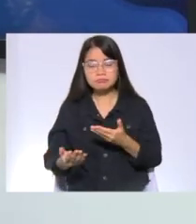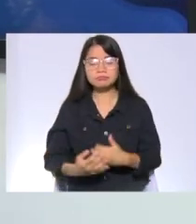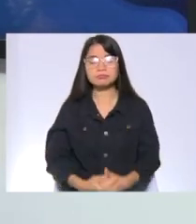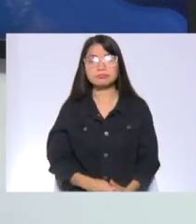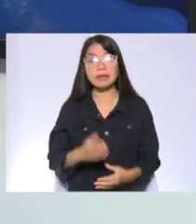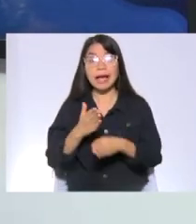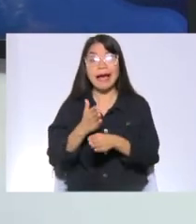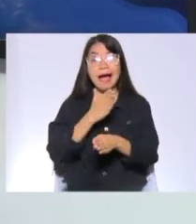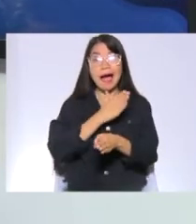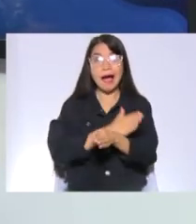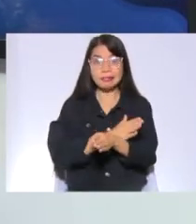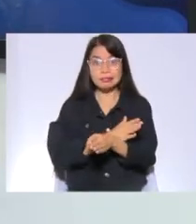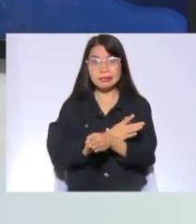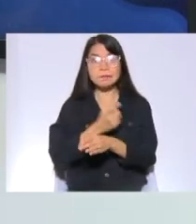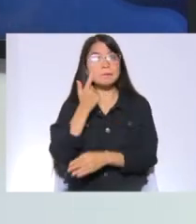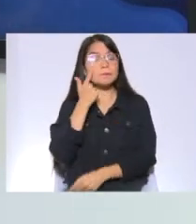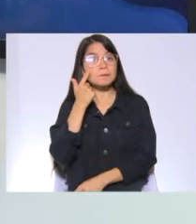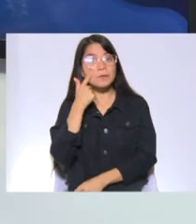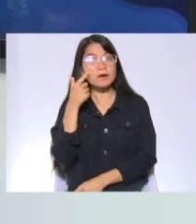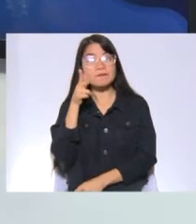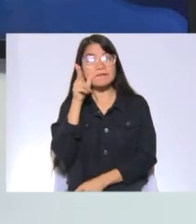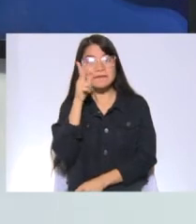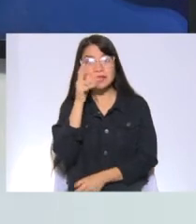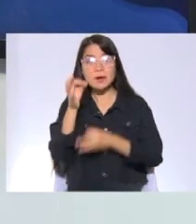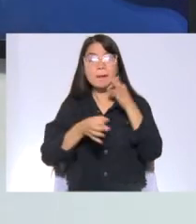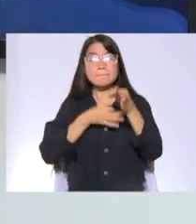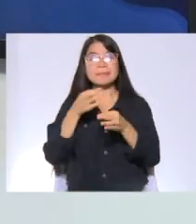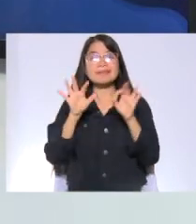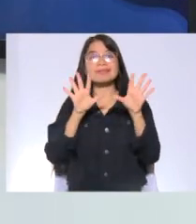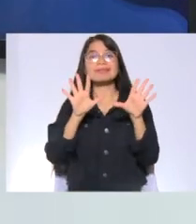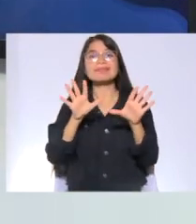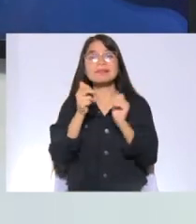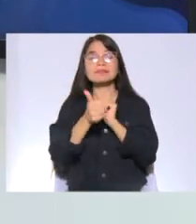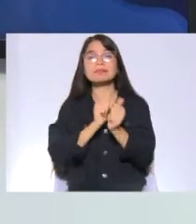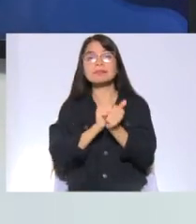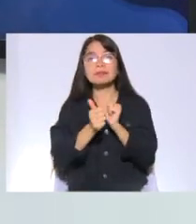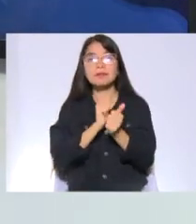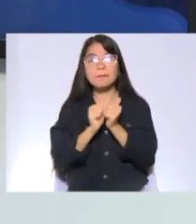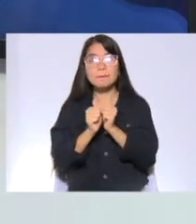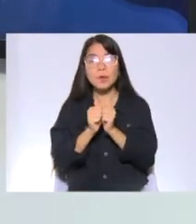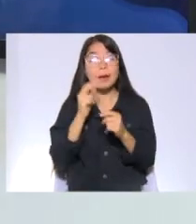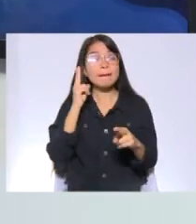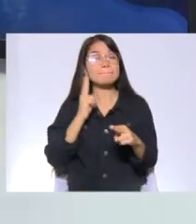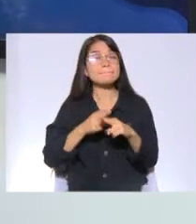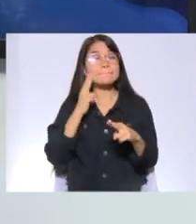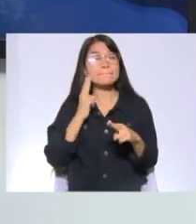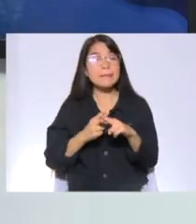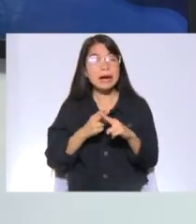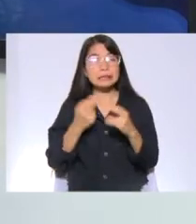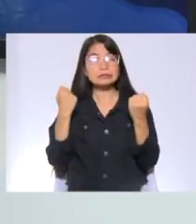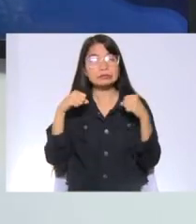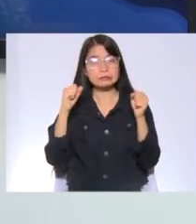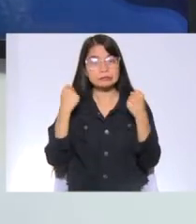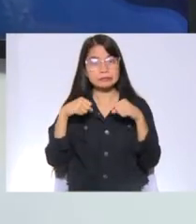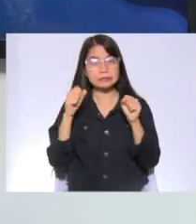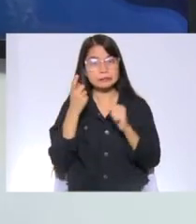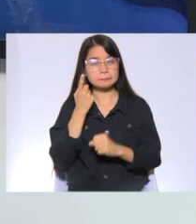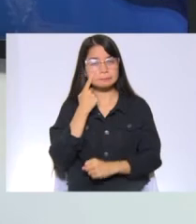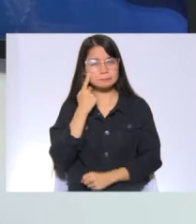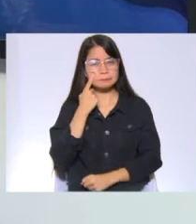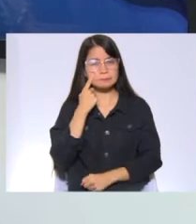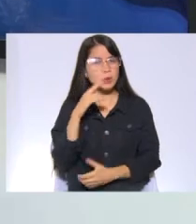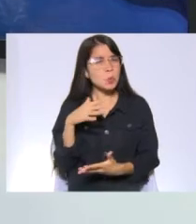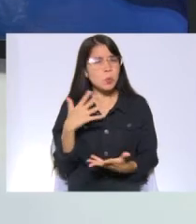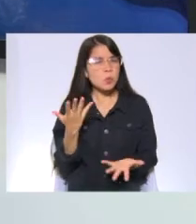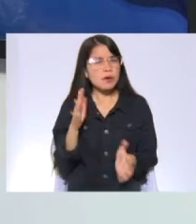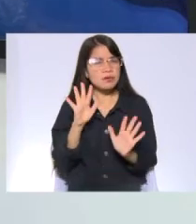este video que nos habla de los 10 deportes más peligrosos para practicar. ¿Cuáles serían esos